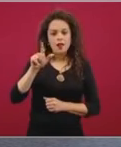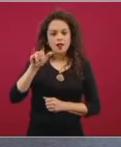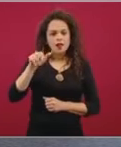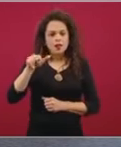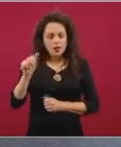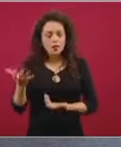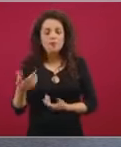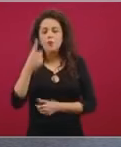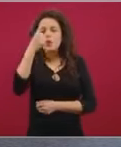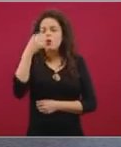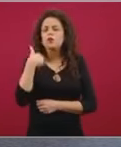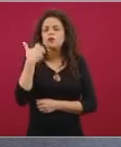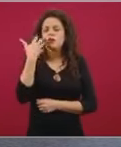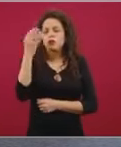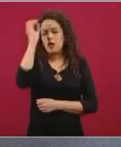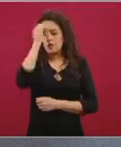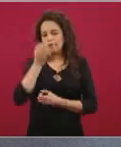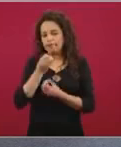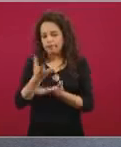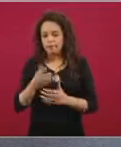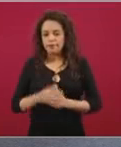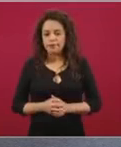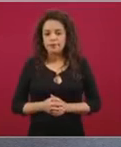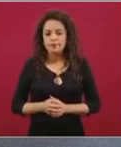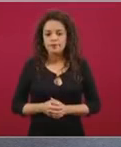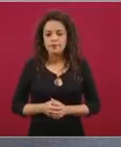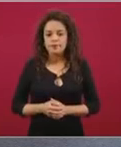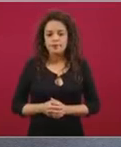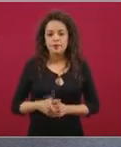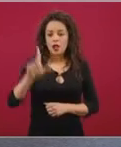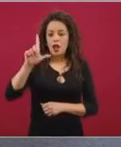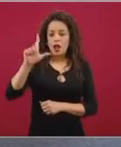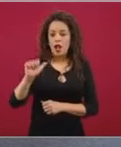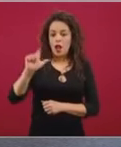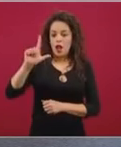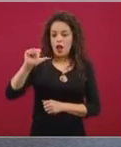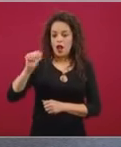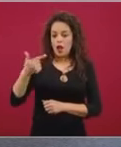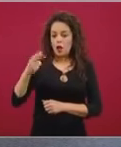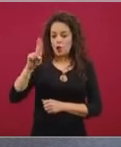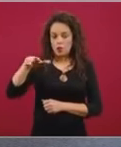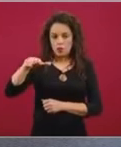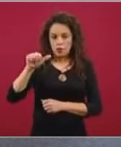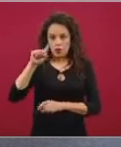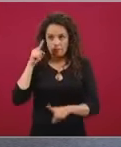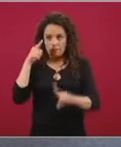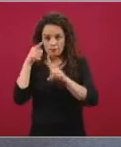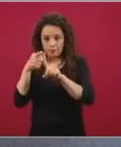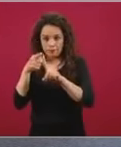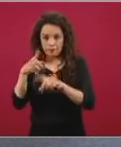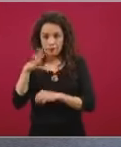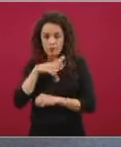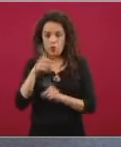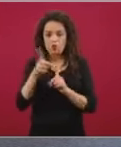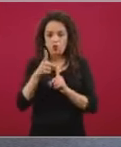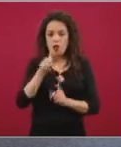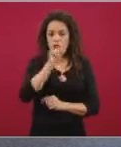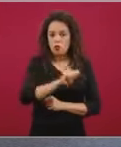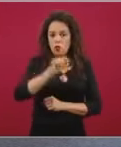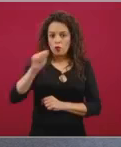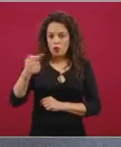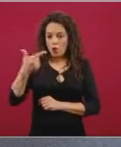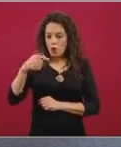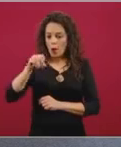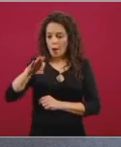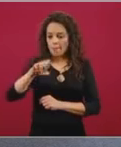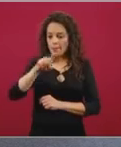Un comentario es La Laguna, familias de La Laguna están distribuidos en Torreón, en Gómez Palacio y en